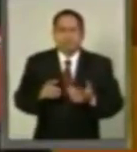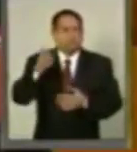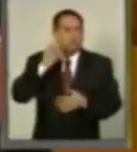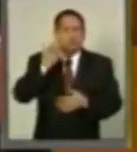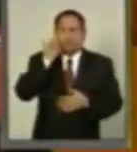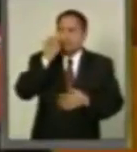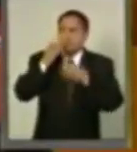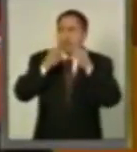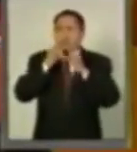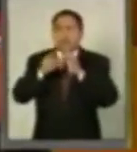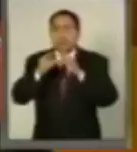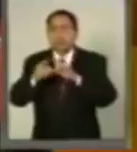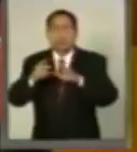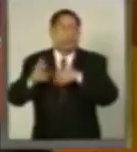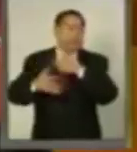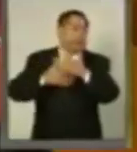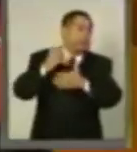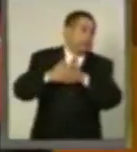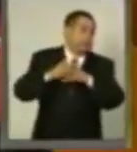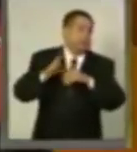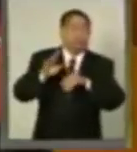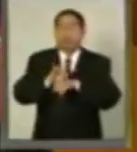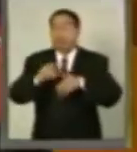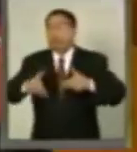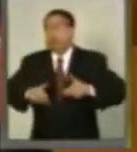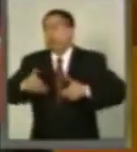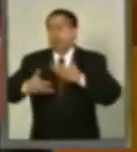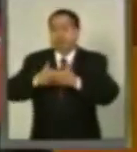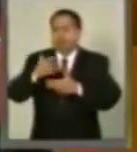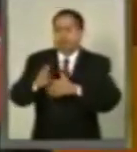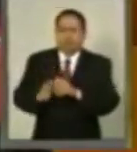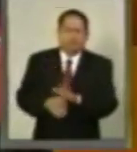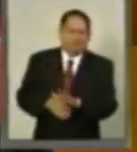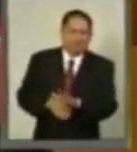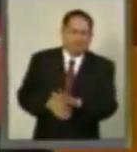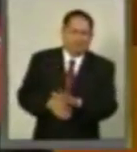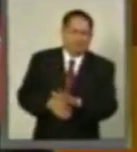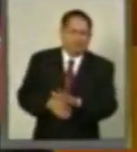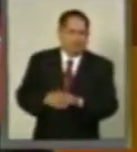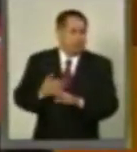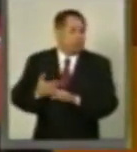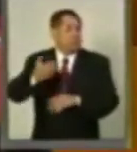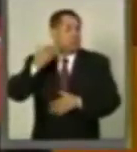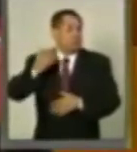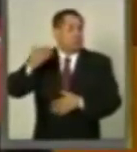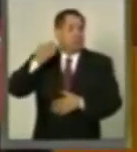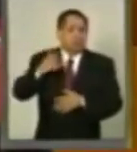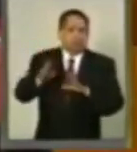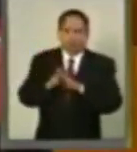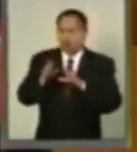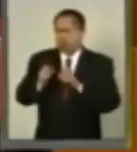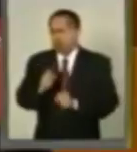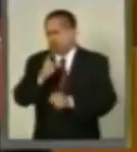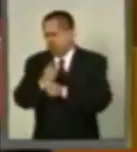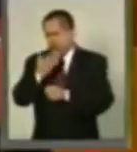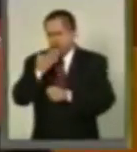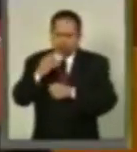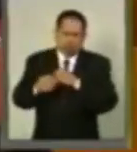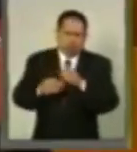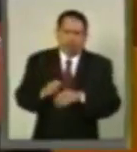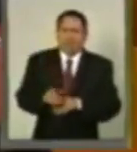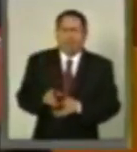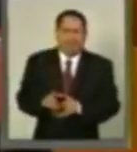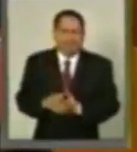mediática, un show, un teatro, de lo que se hacía en materia de seguridad.